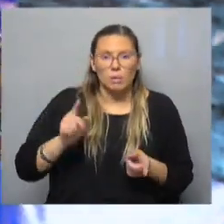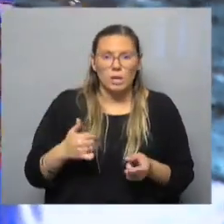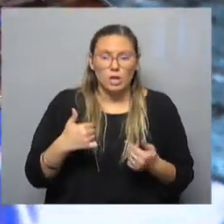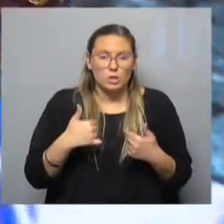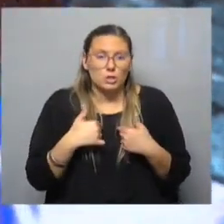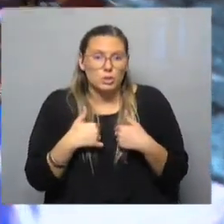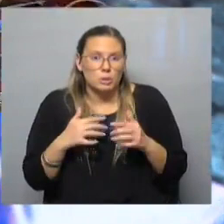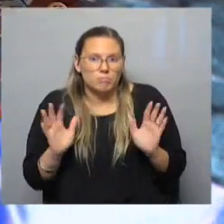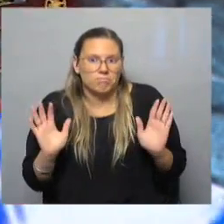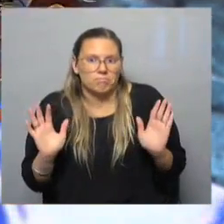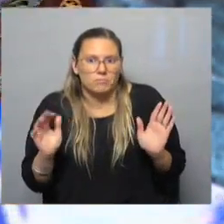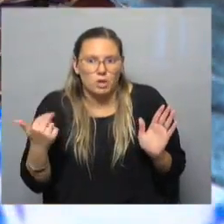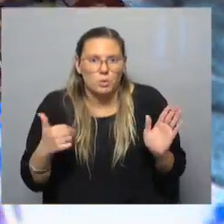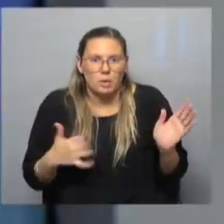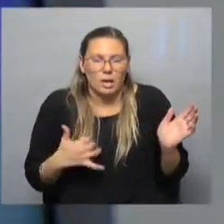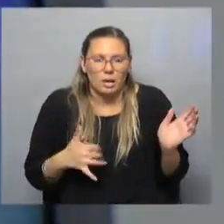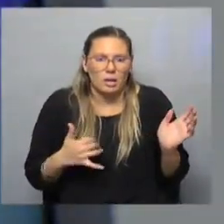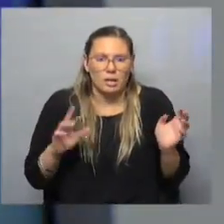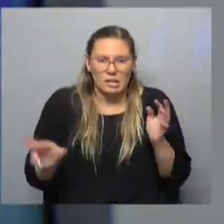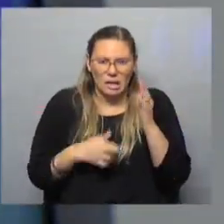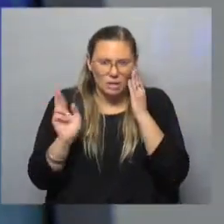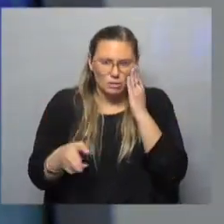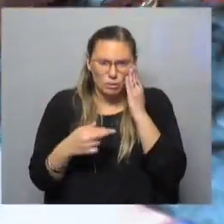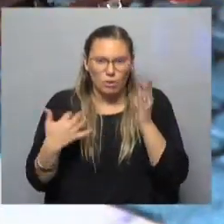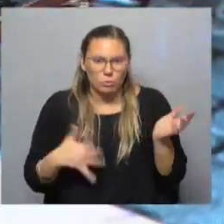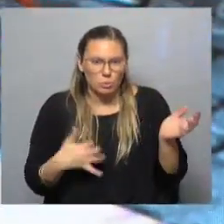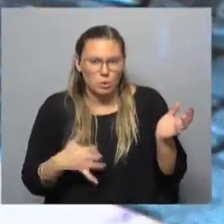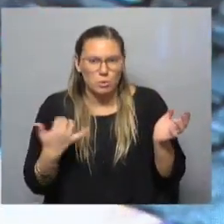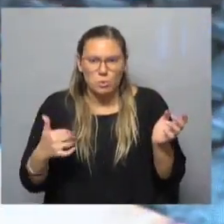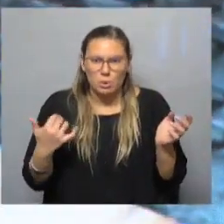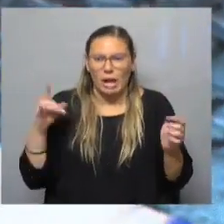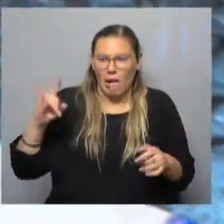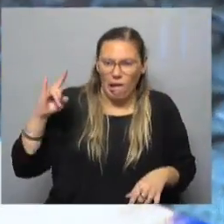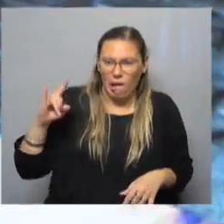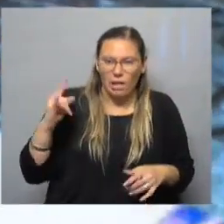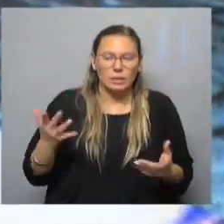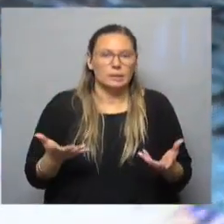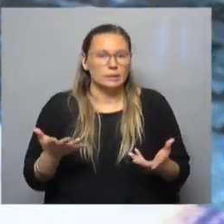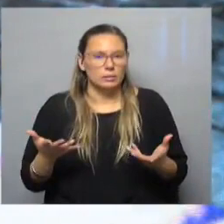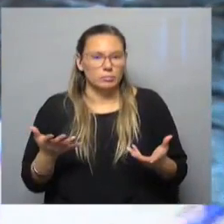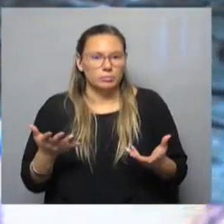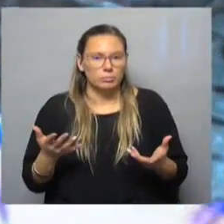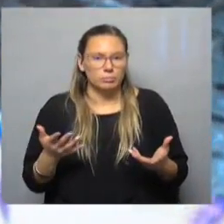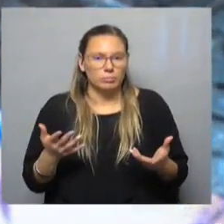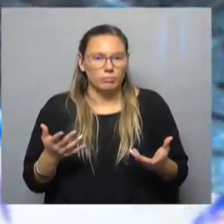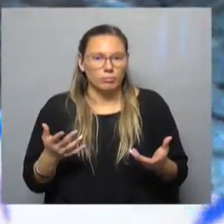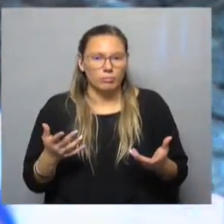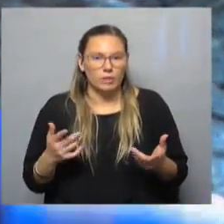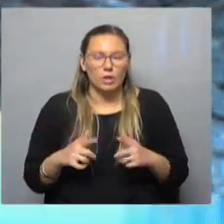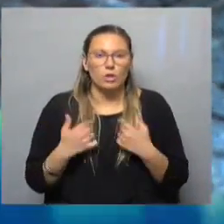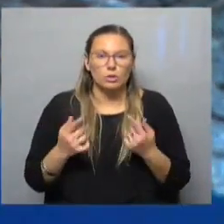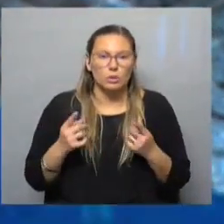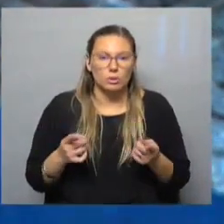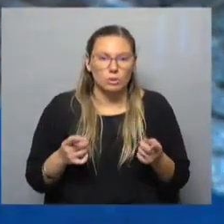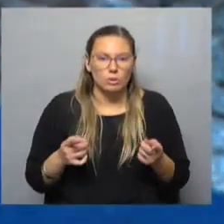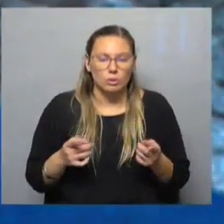yo nunca toqué. Porque nada. Para él debe ser rarísimo. Nunca toqué esto en mi vida, tocaba rock and roll y mismo... Nosotros también íbamos